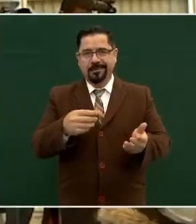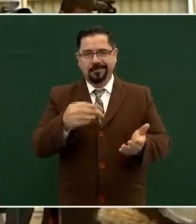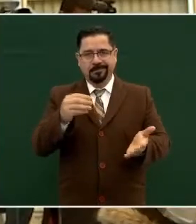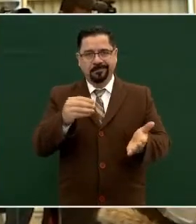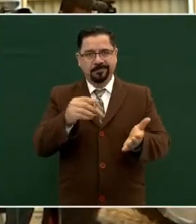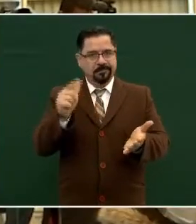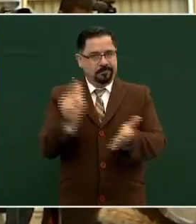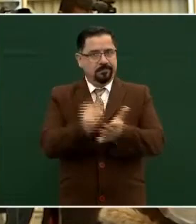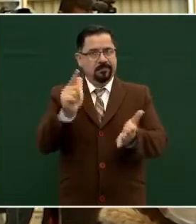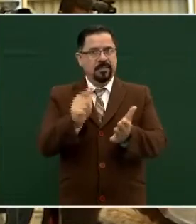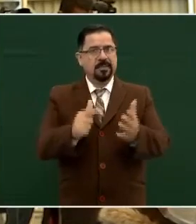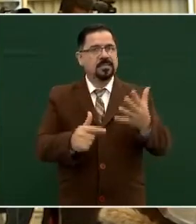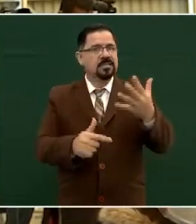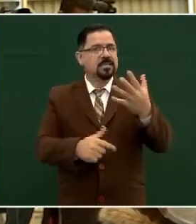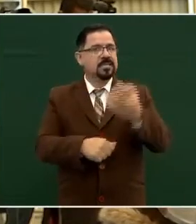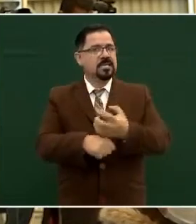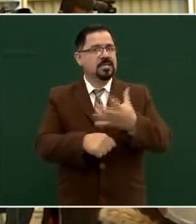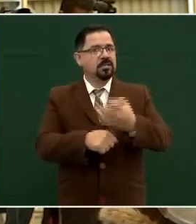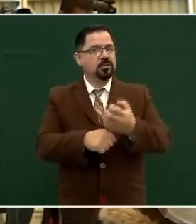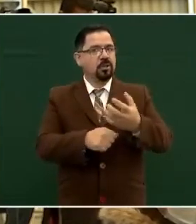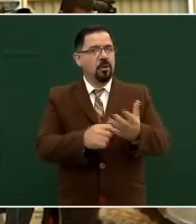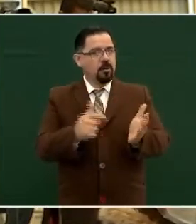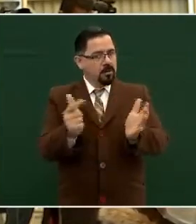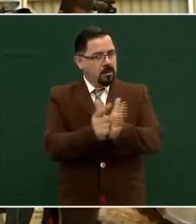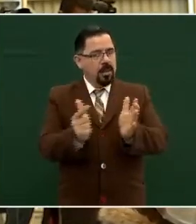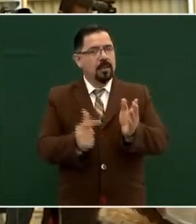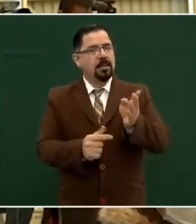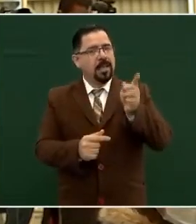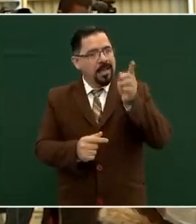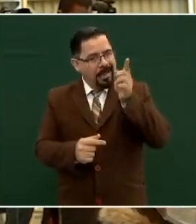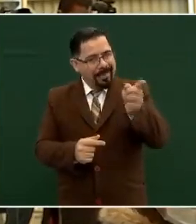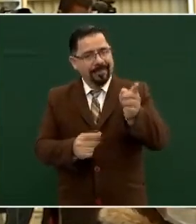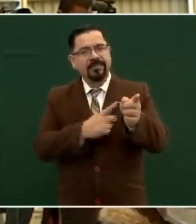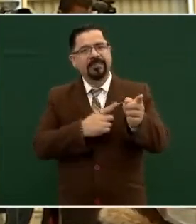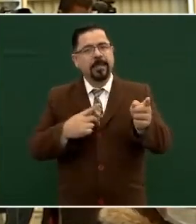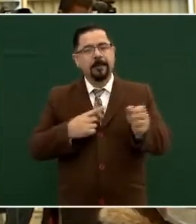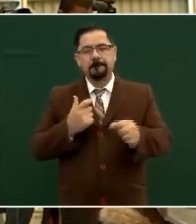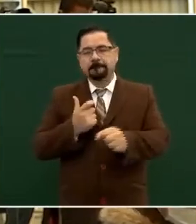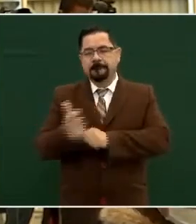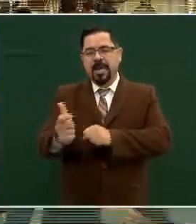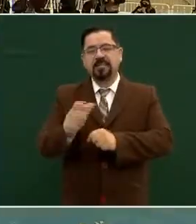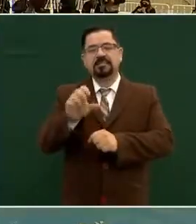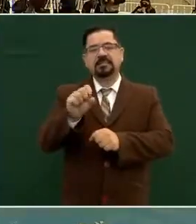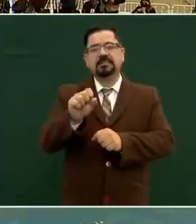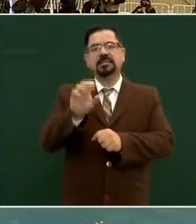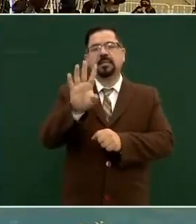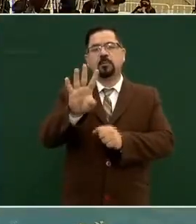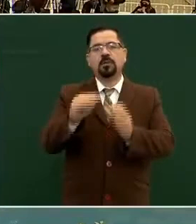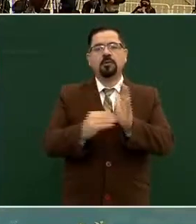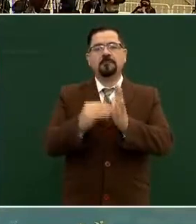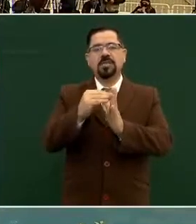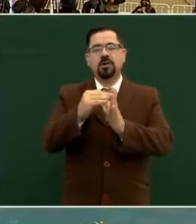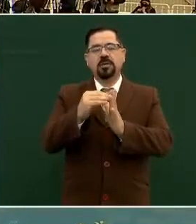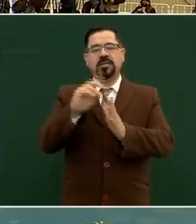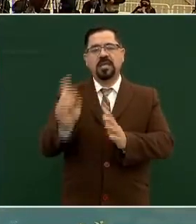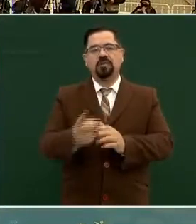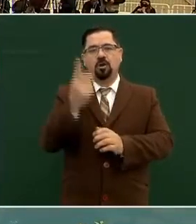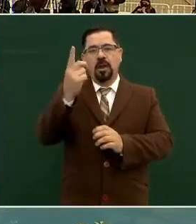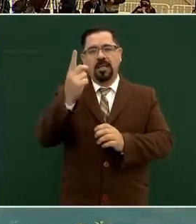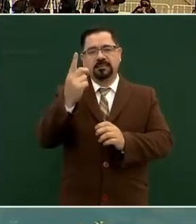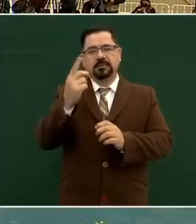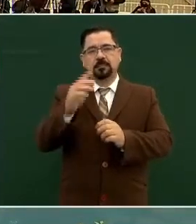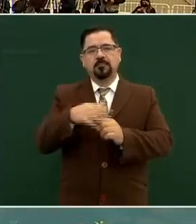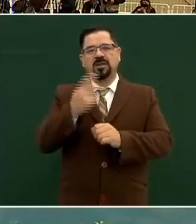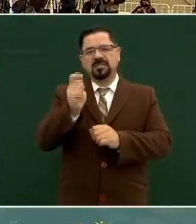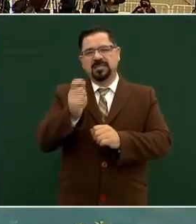que encabeza pagar los famosos $54 millones que corresponden al 5% por la venta de la empresa. A mí